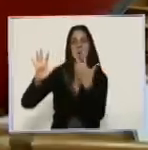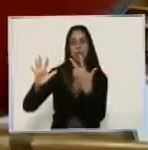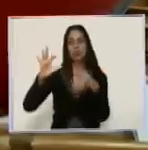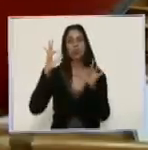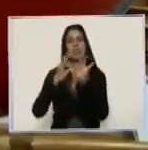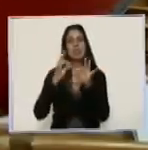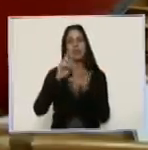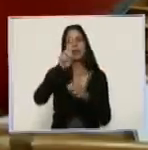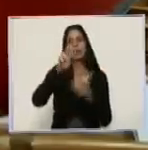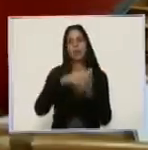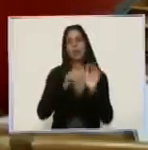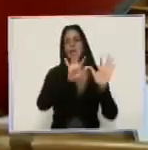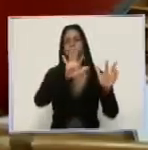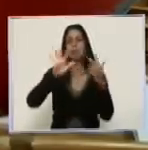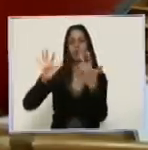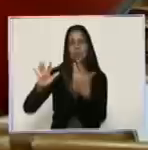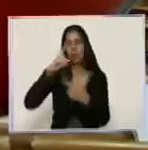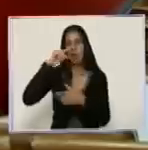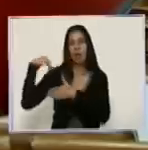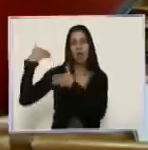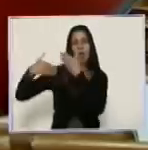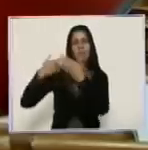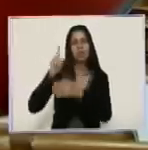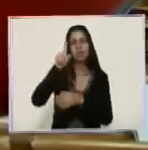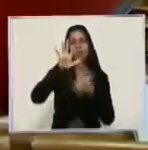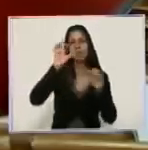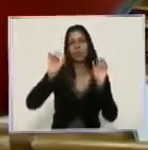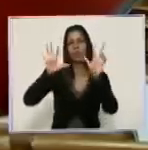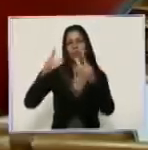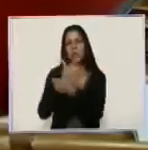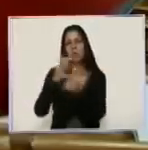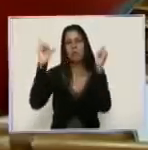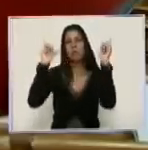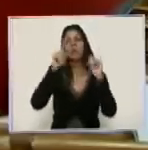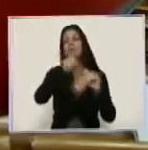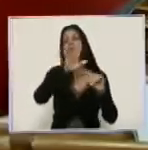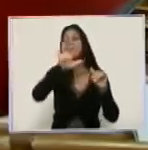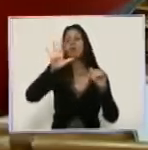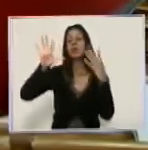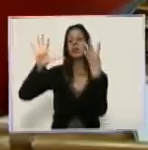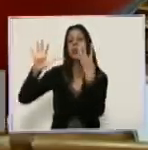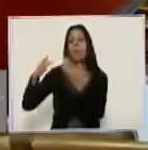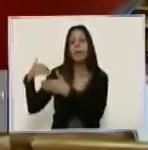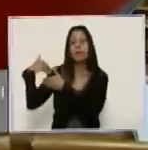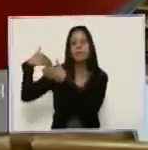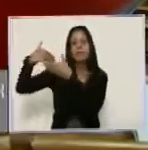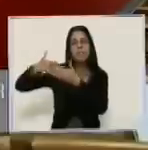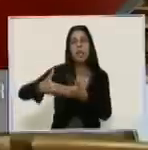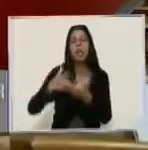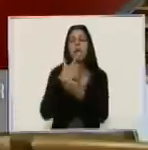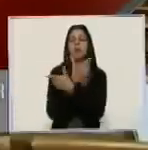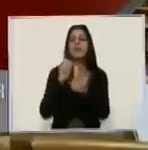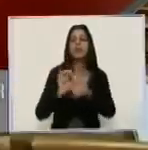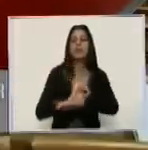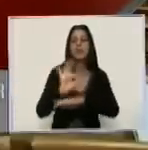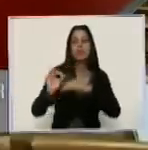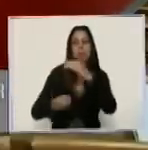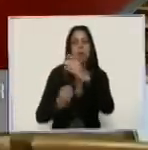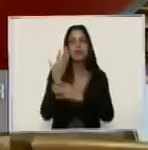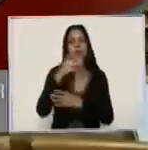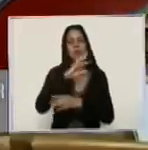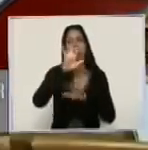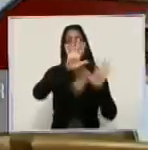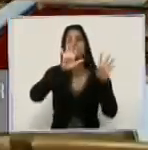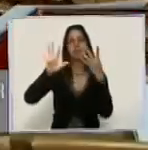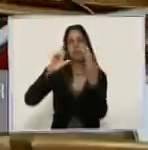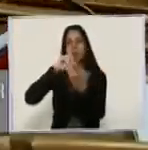de 2018, año 208 de la independencia, 159 de la Federación y 19 de la Revolución Bolivariana.